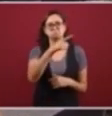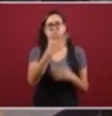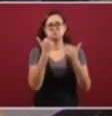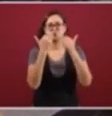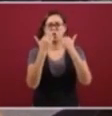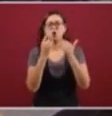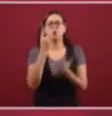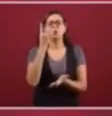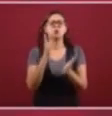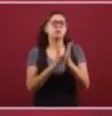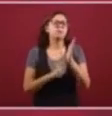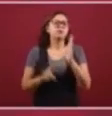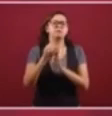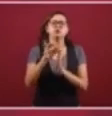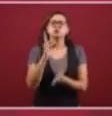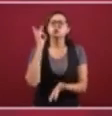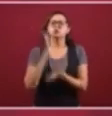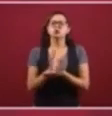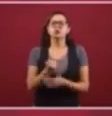tres recámaras,